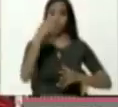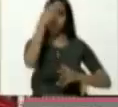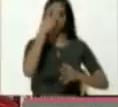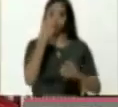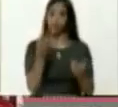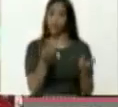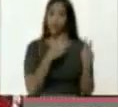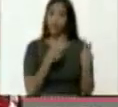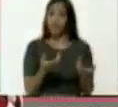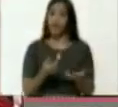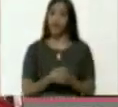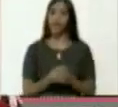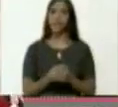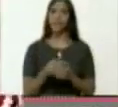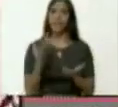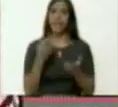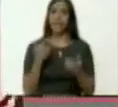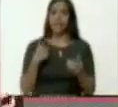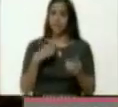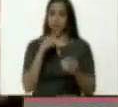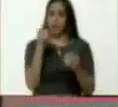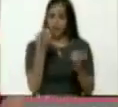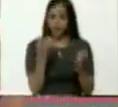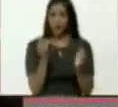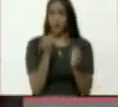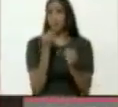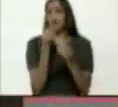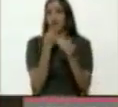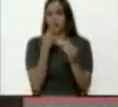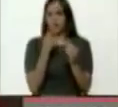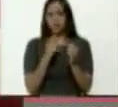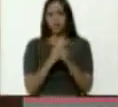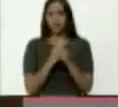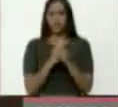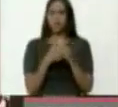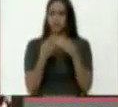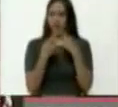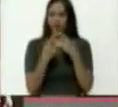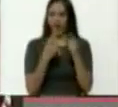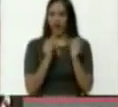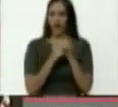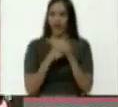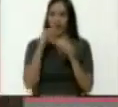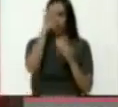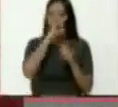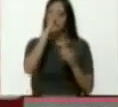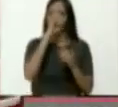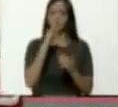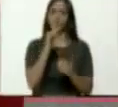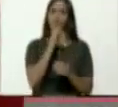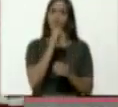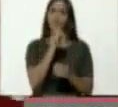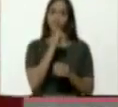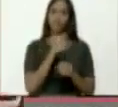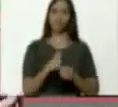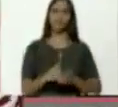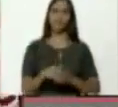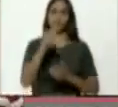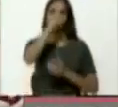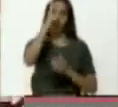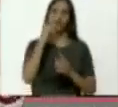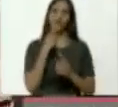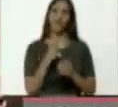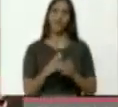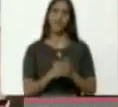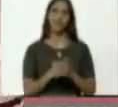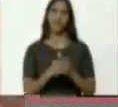sea, si él tuviese un vínculo con como ellos están diciendo, pero claro, pasa por una cosa que se llama la intoxicación informativa. Bueno, y de Diosdado, ¿qué decían? ¿No?